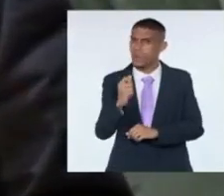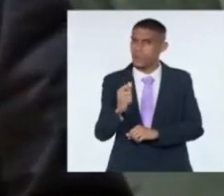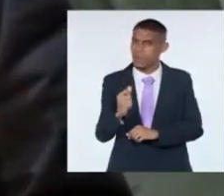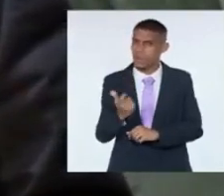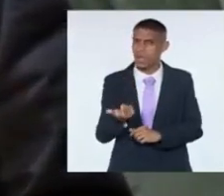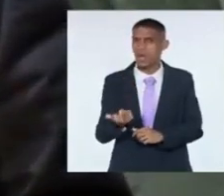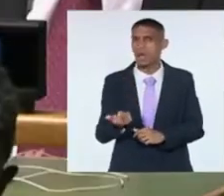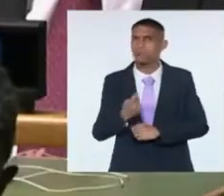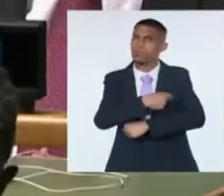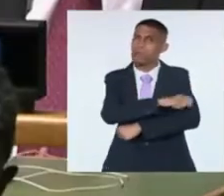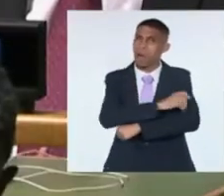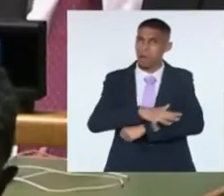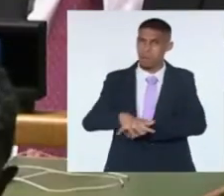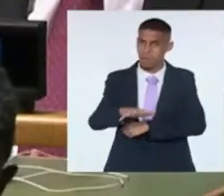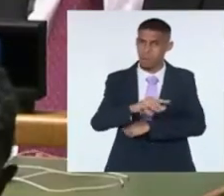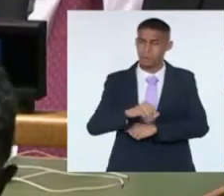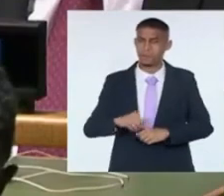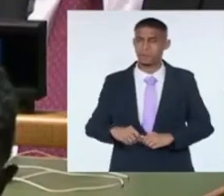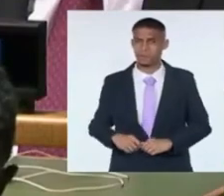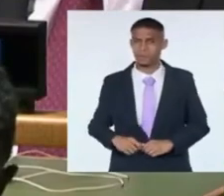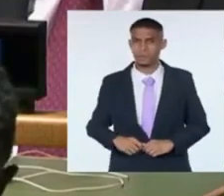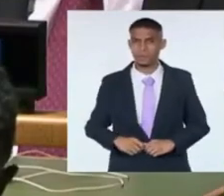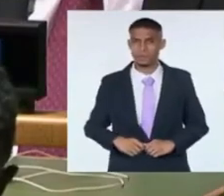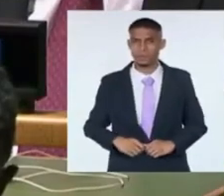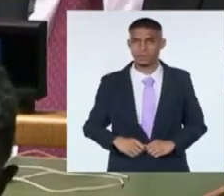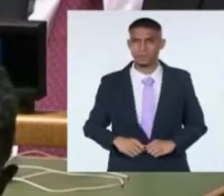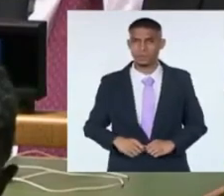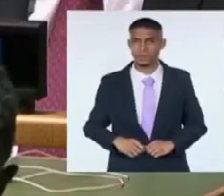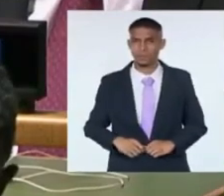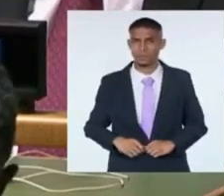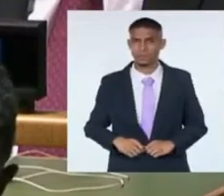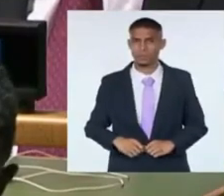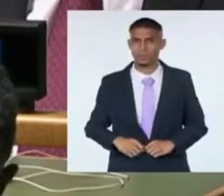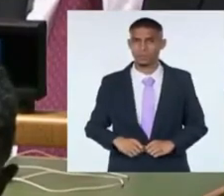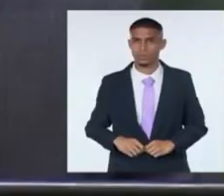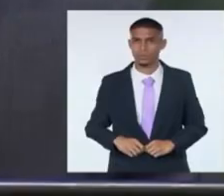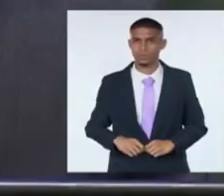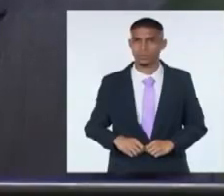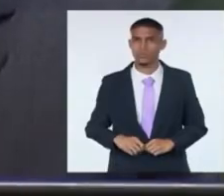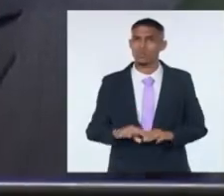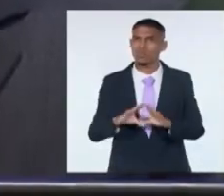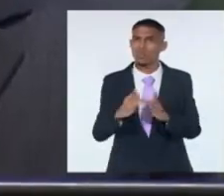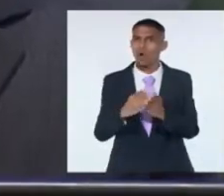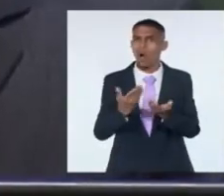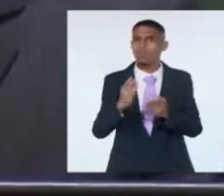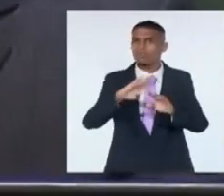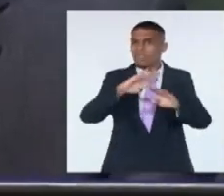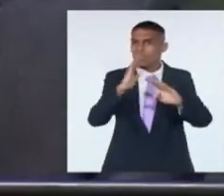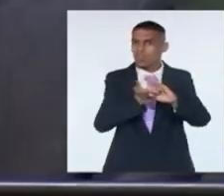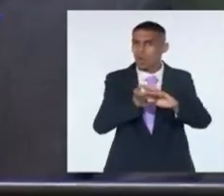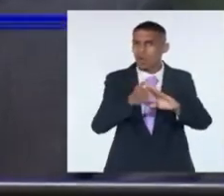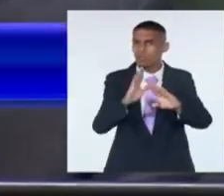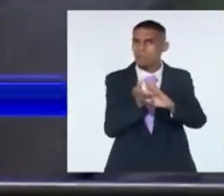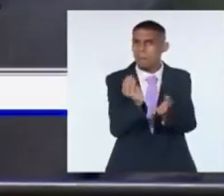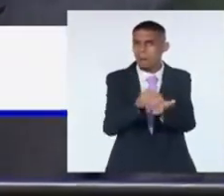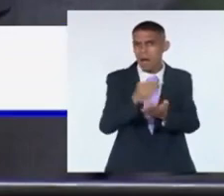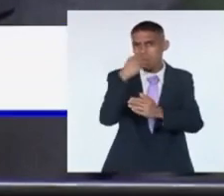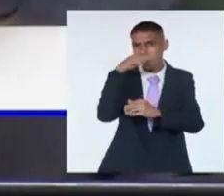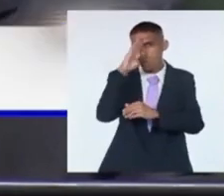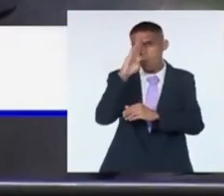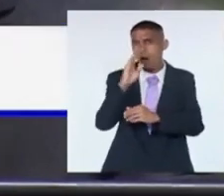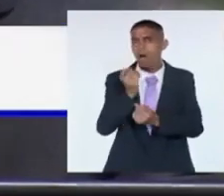y al pueblo cubano las restricciones impuestas contra Cuba han dificultado el acceso a alimentos